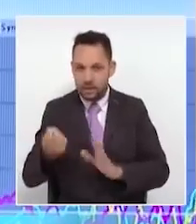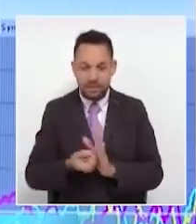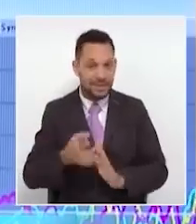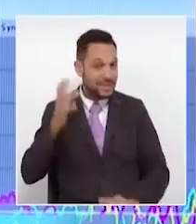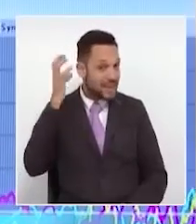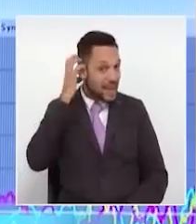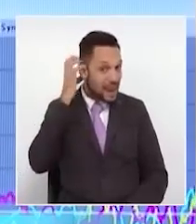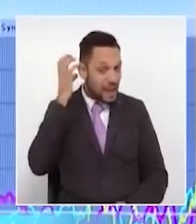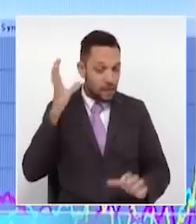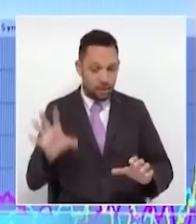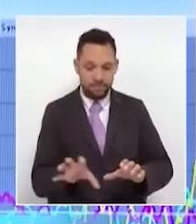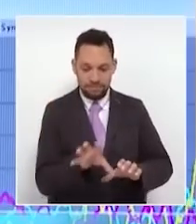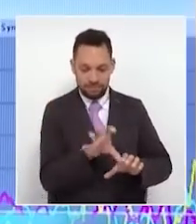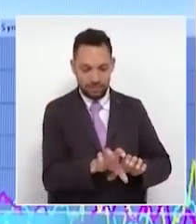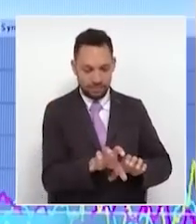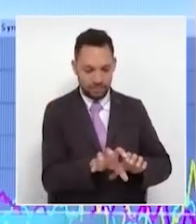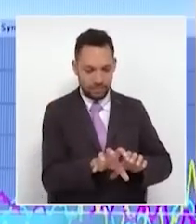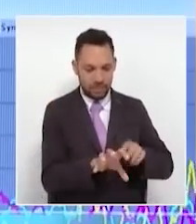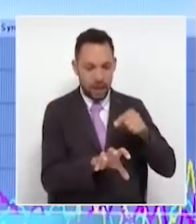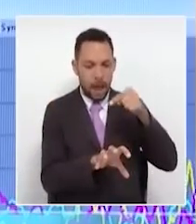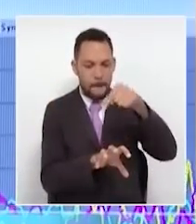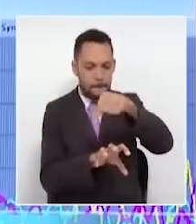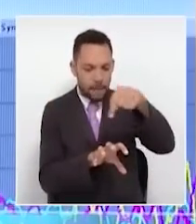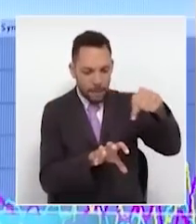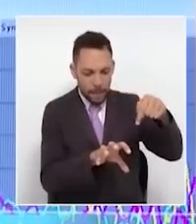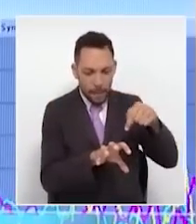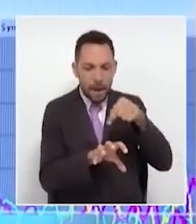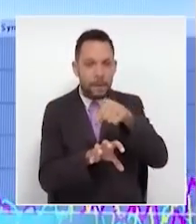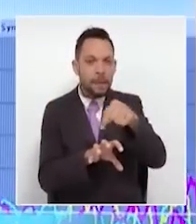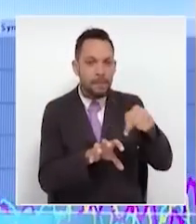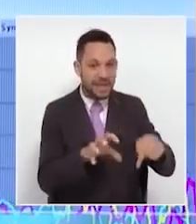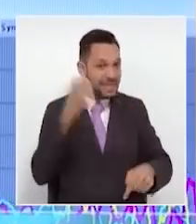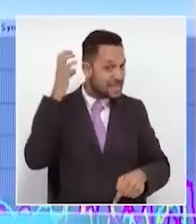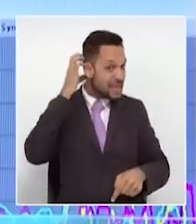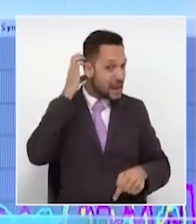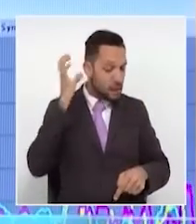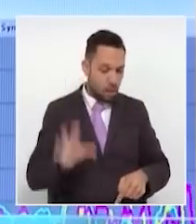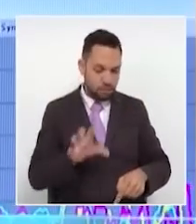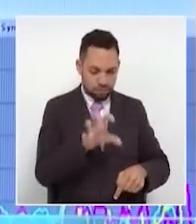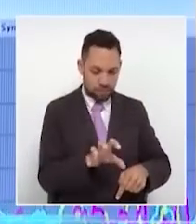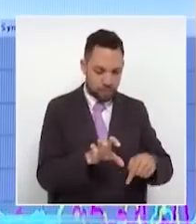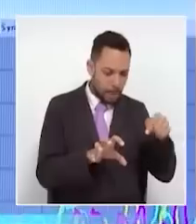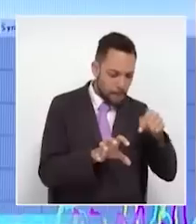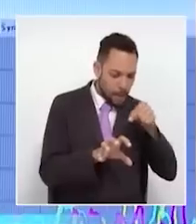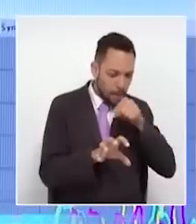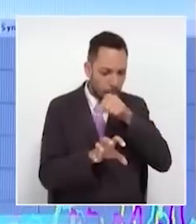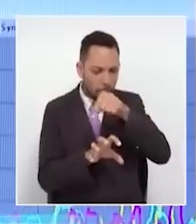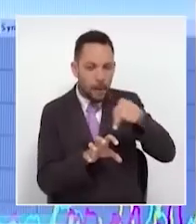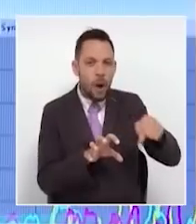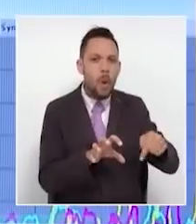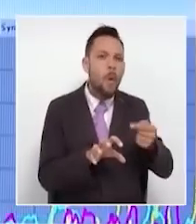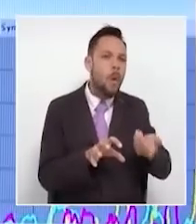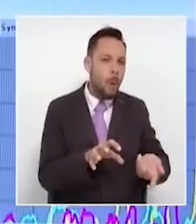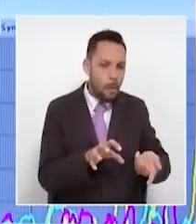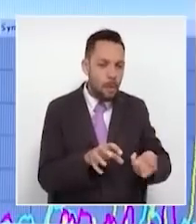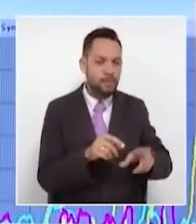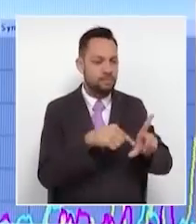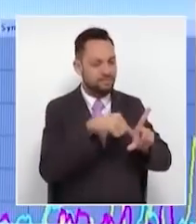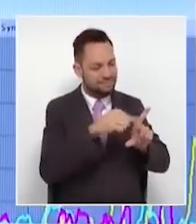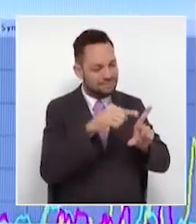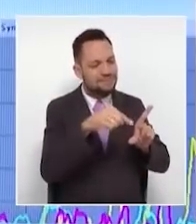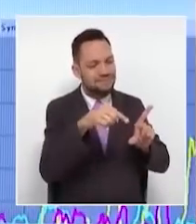la parte parietal ya que esto va a determinar de diferentes tipos de comportamientos pensamientos y así va a